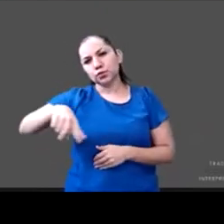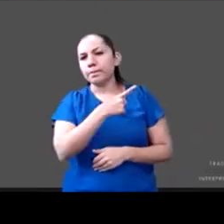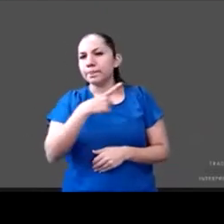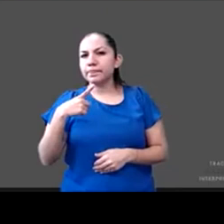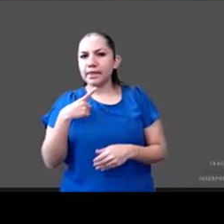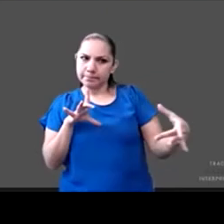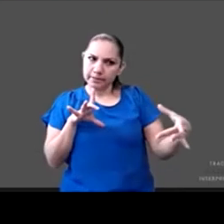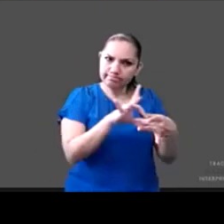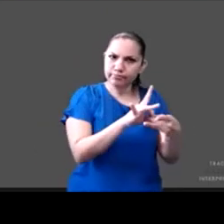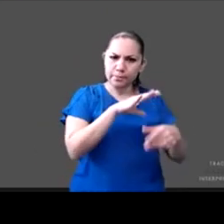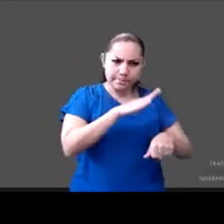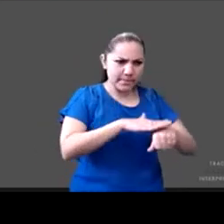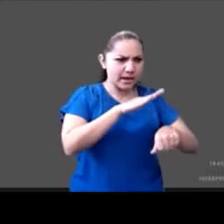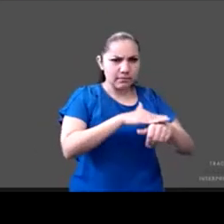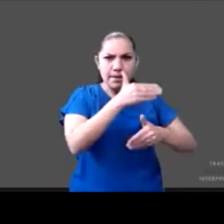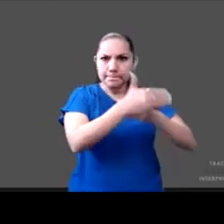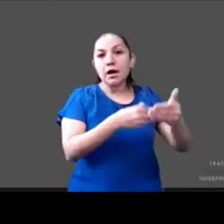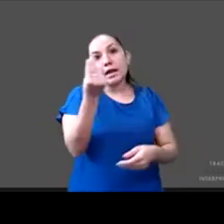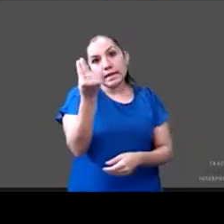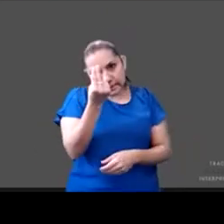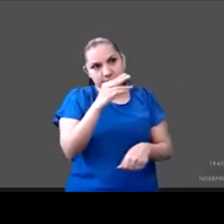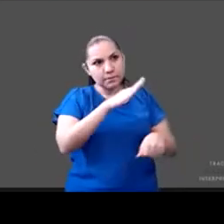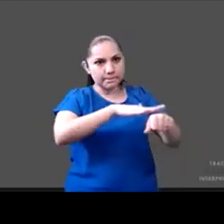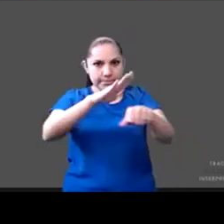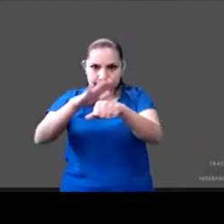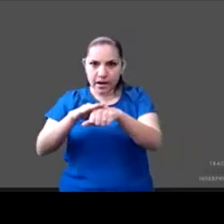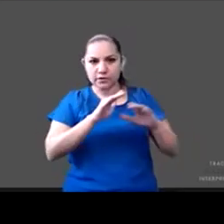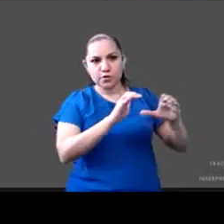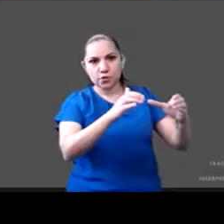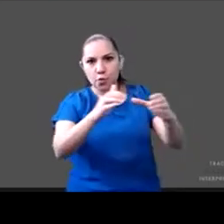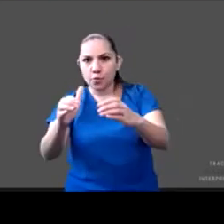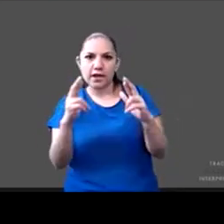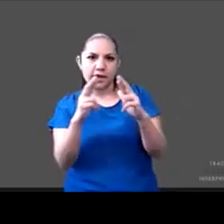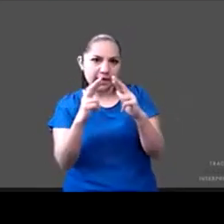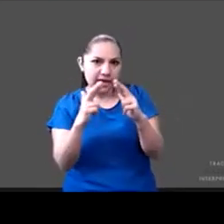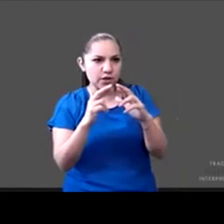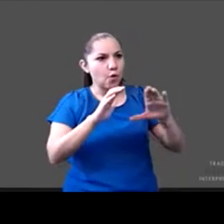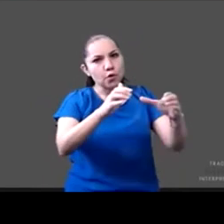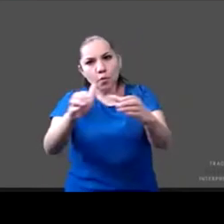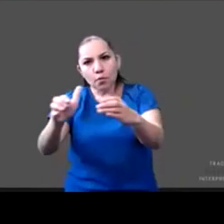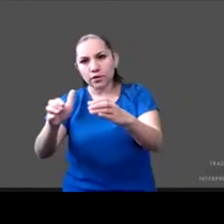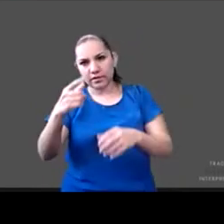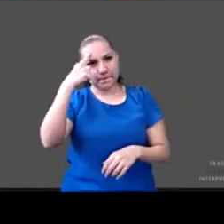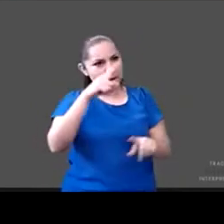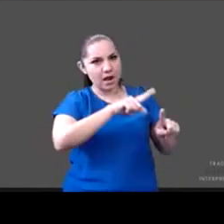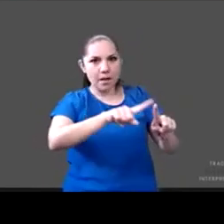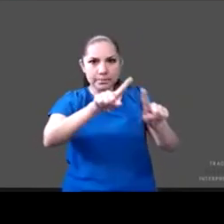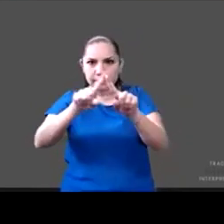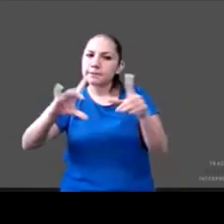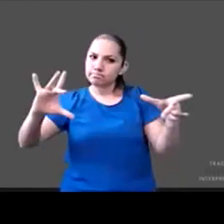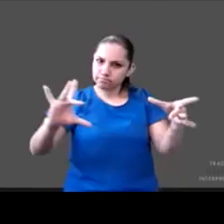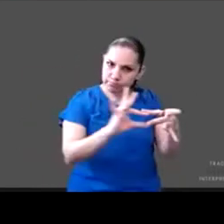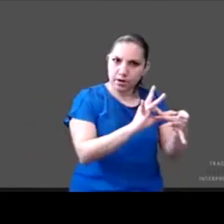más comunidades religiosas, a más comunidades de fe, para que este trabajo por la niñez pues vaya también contribuyendo en